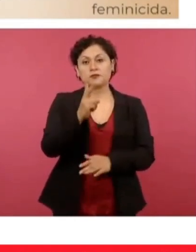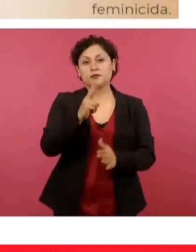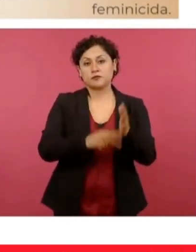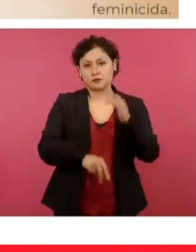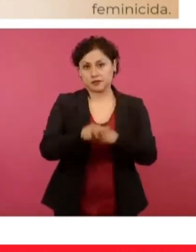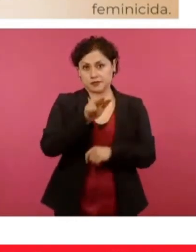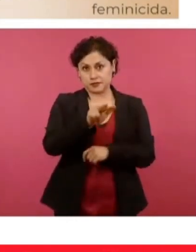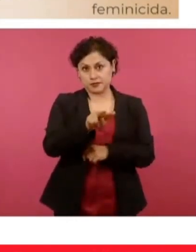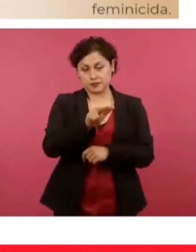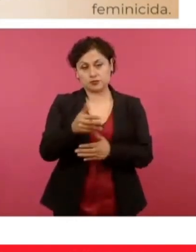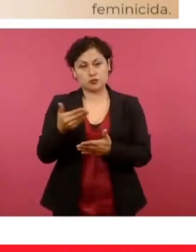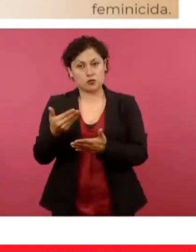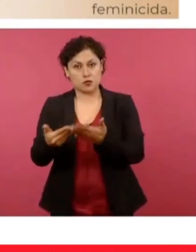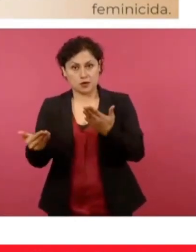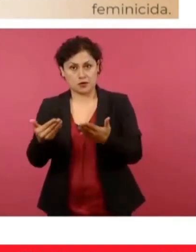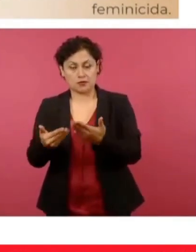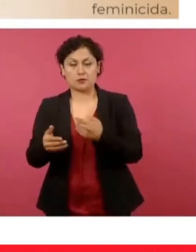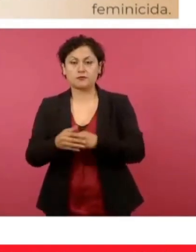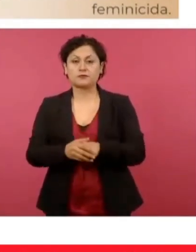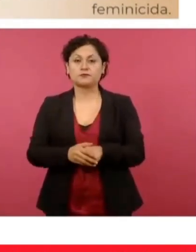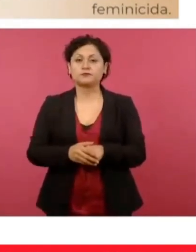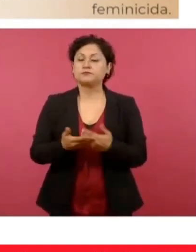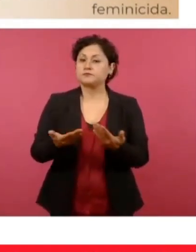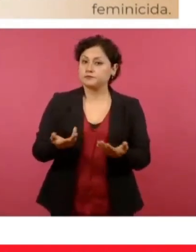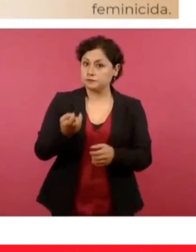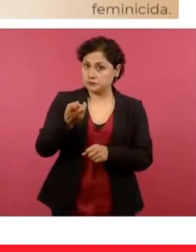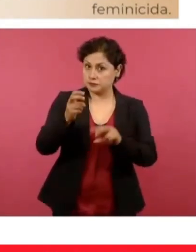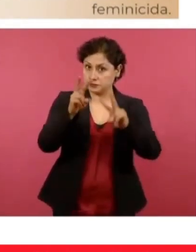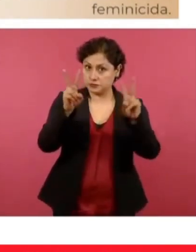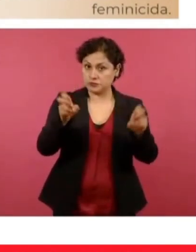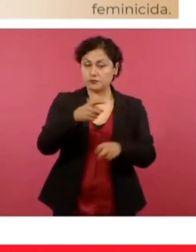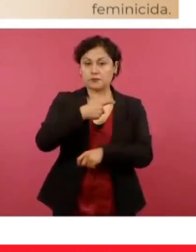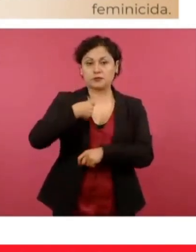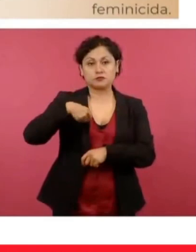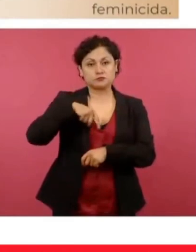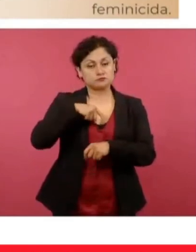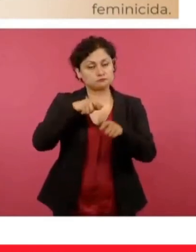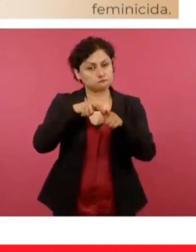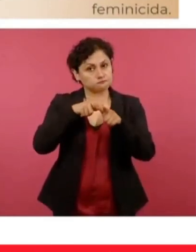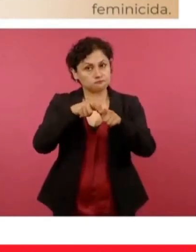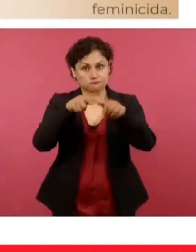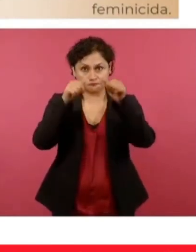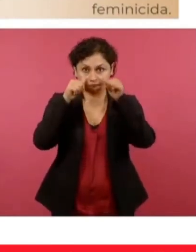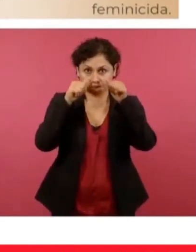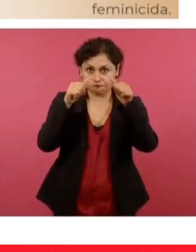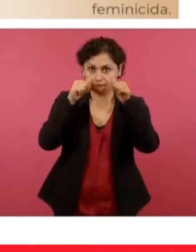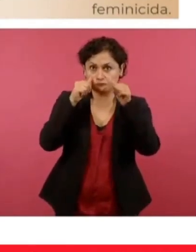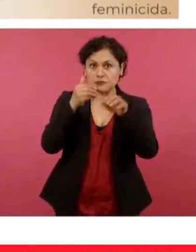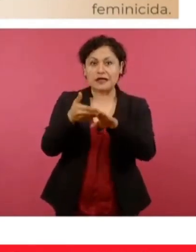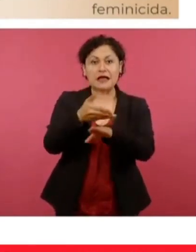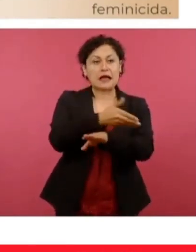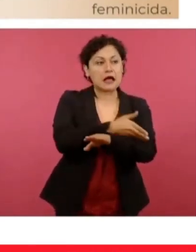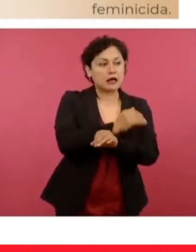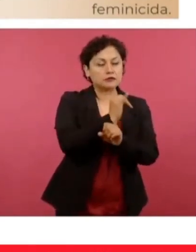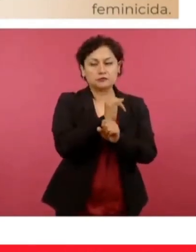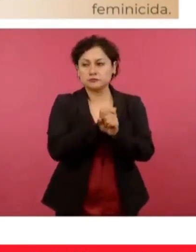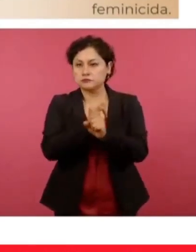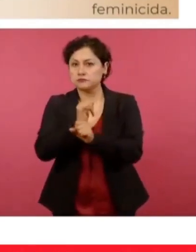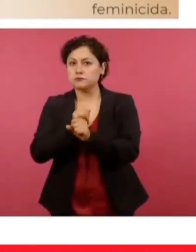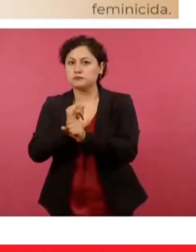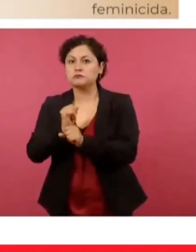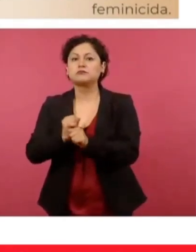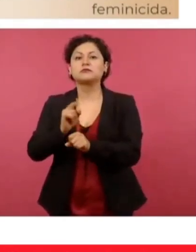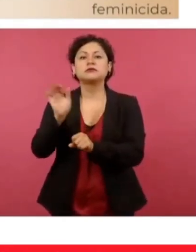seguimos intensificando las acciones de prevención de persecución y sanción de la violencia